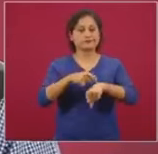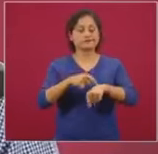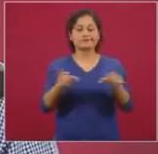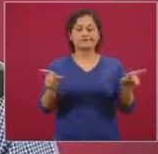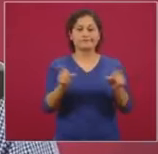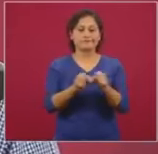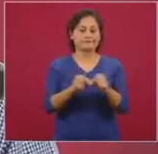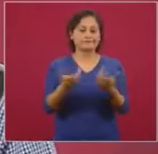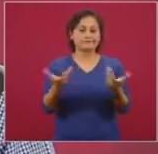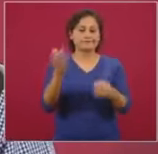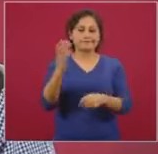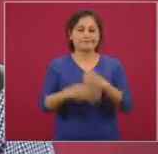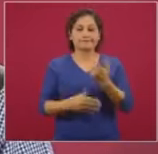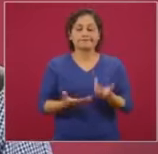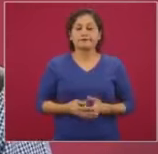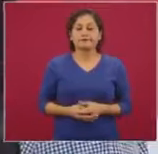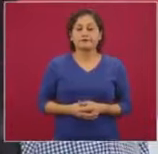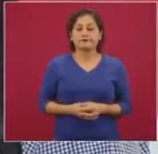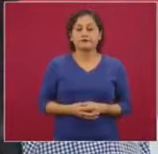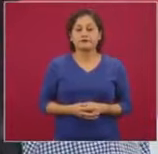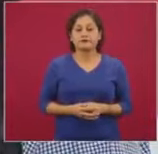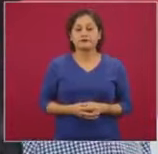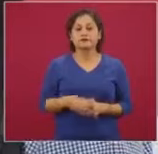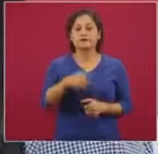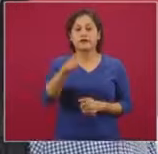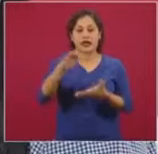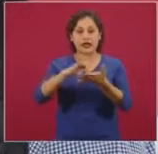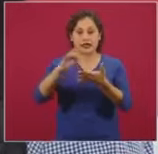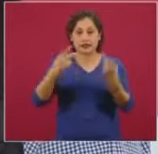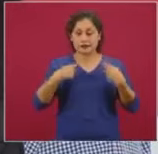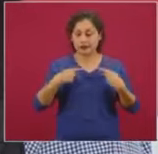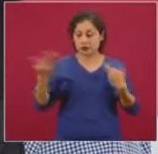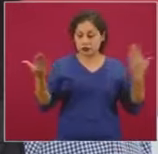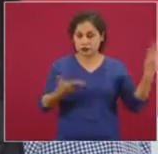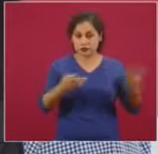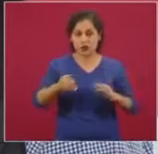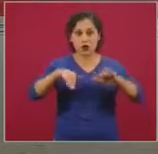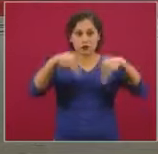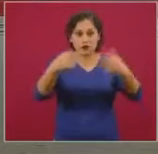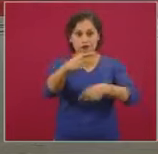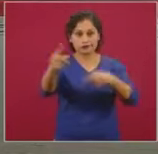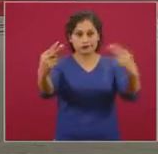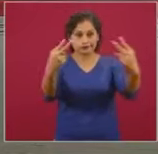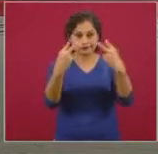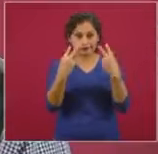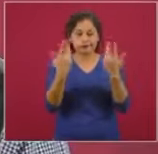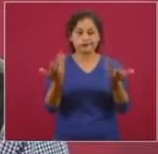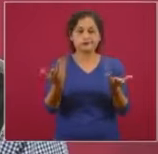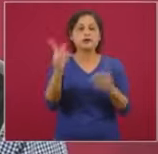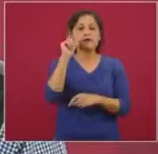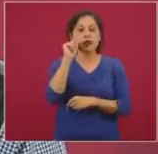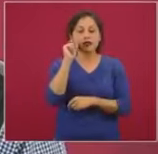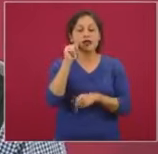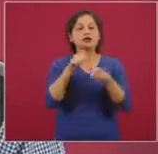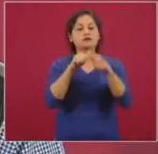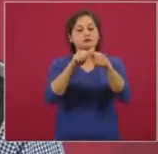aquí presentes, a las personas que nos escucharon desde sus domicilios. Mañana será una nueva oportunidad de poder seguir